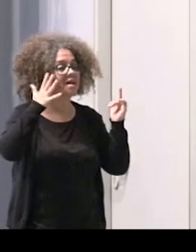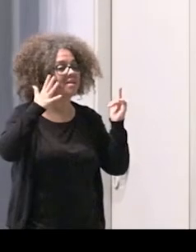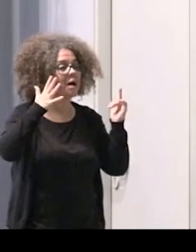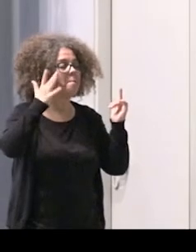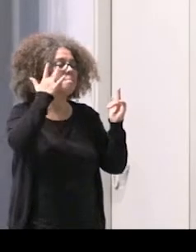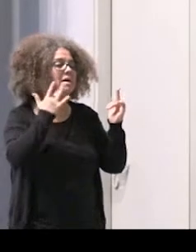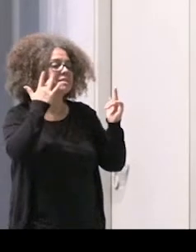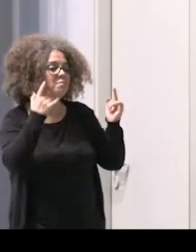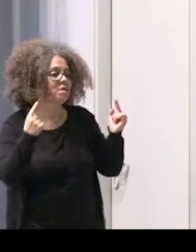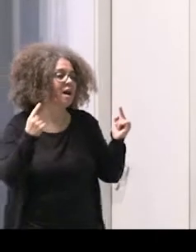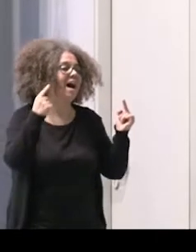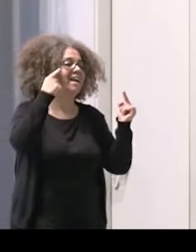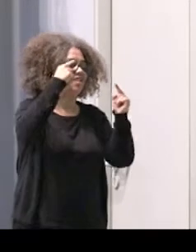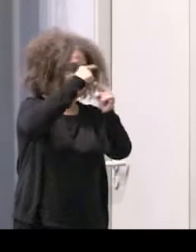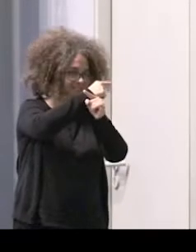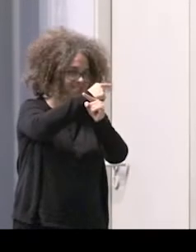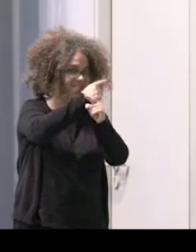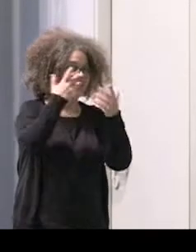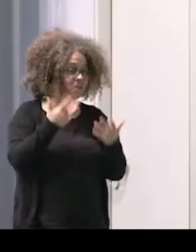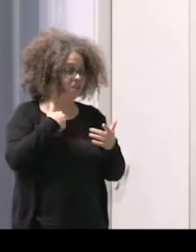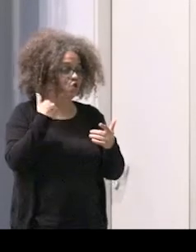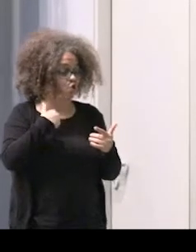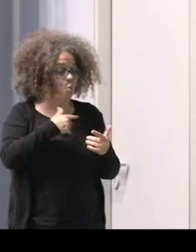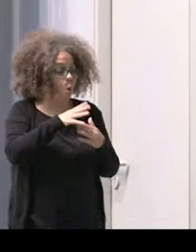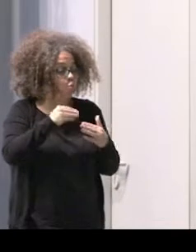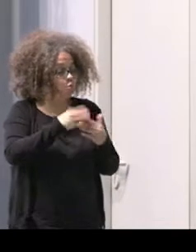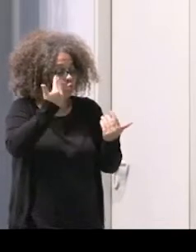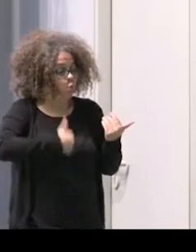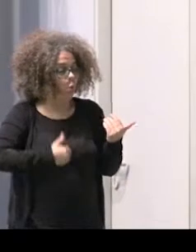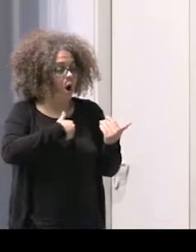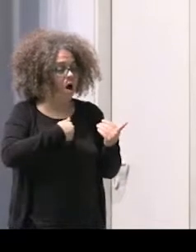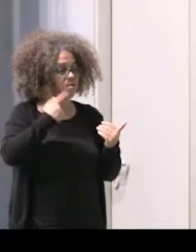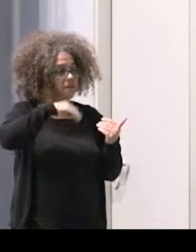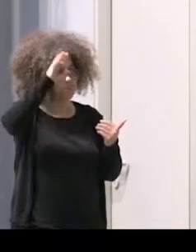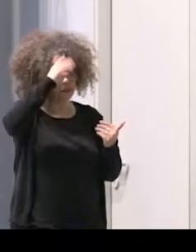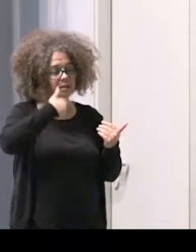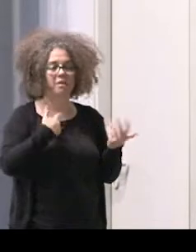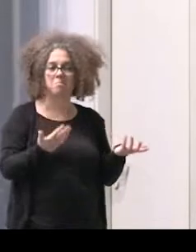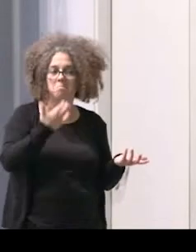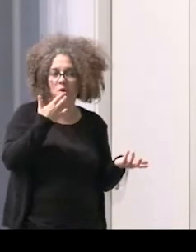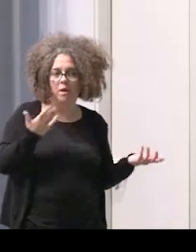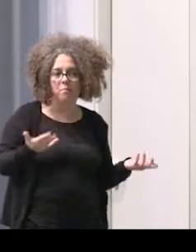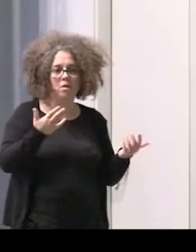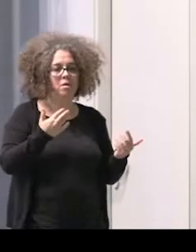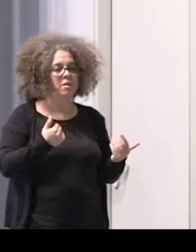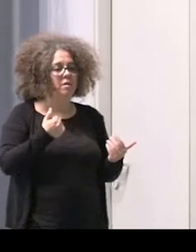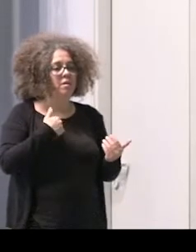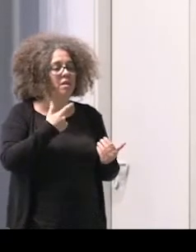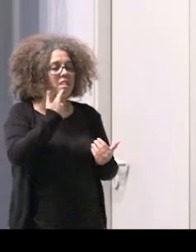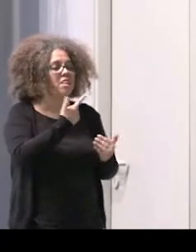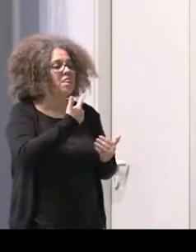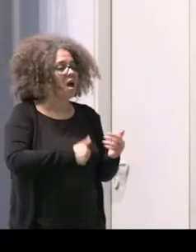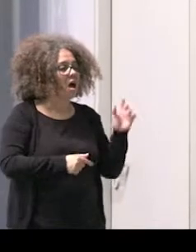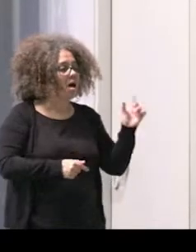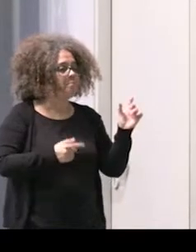más limpia al oído derecho. De tal forma que el usuario del implante, si la pregunta es, por ejemplo, si la palabra diga la pronuncia